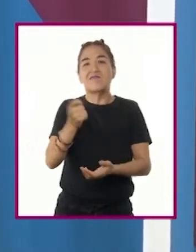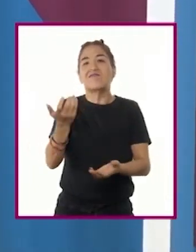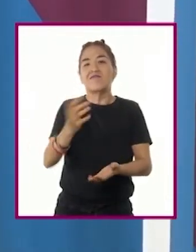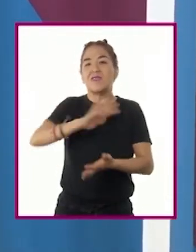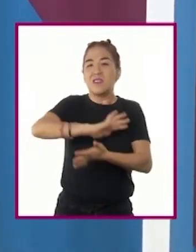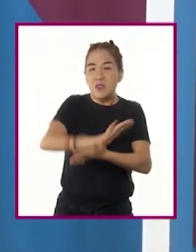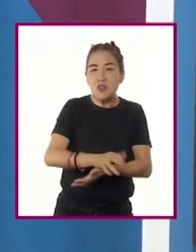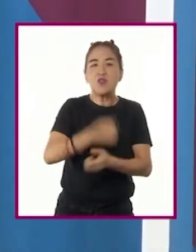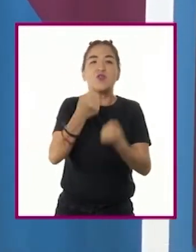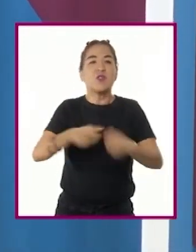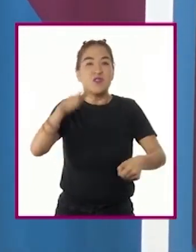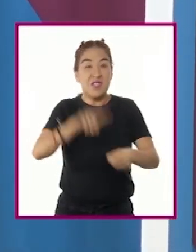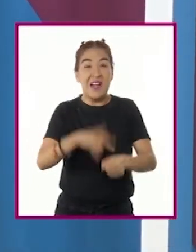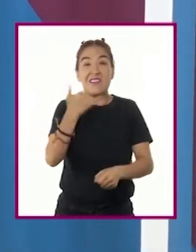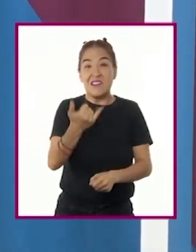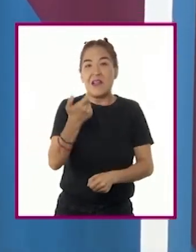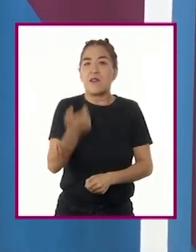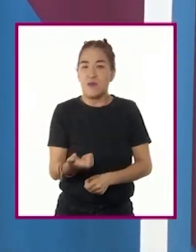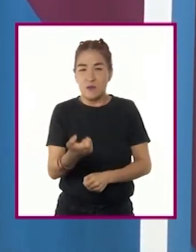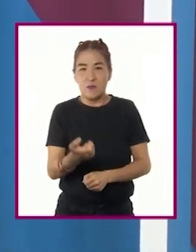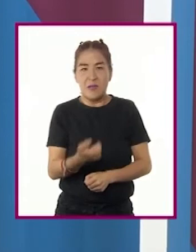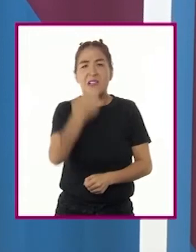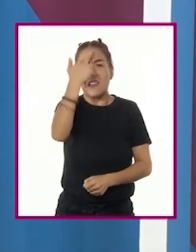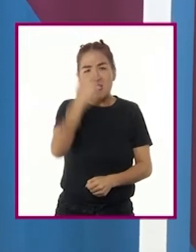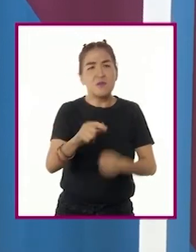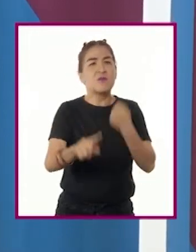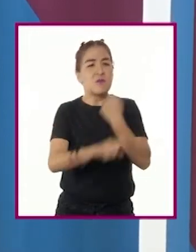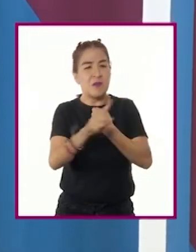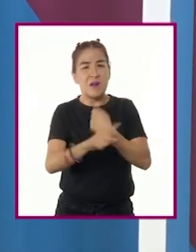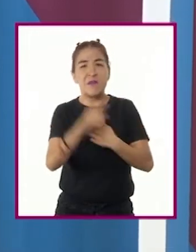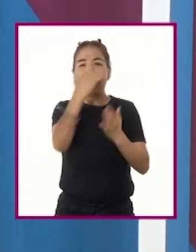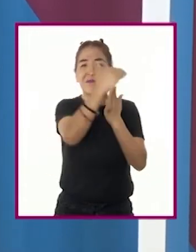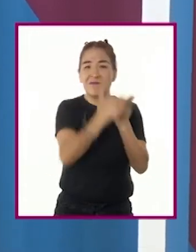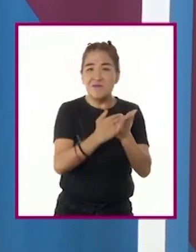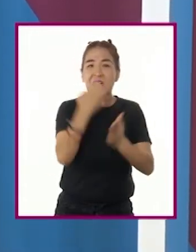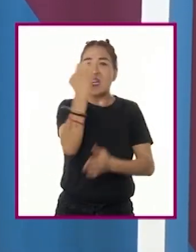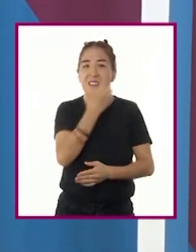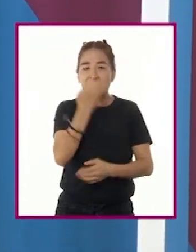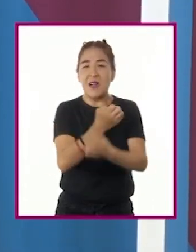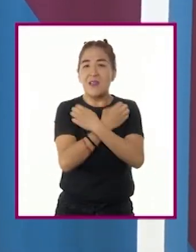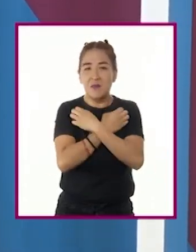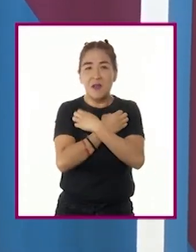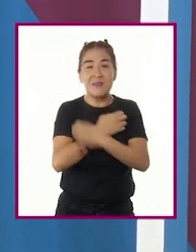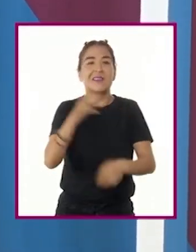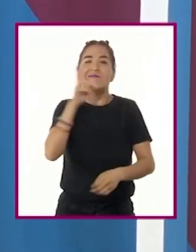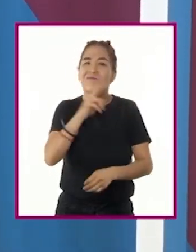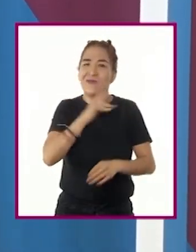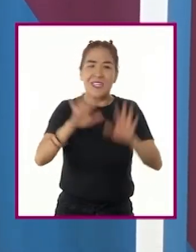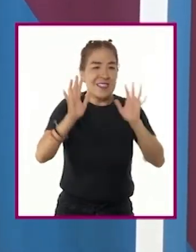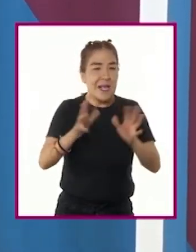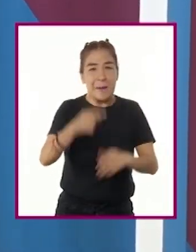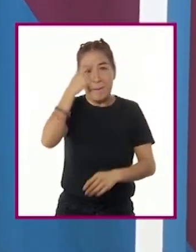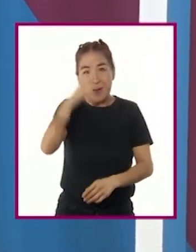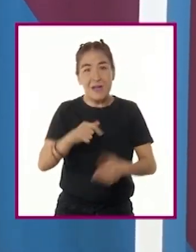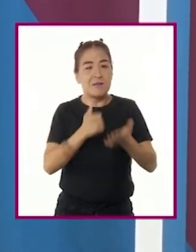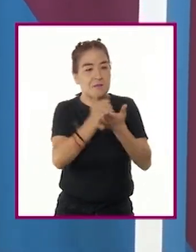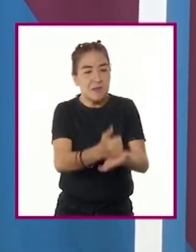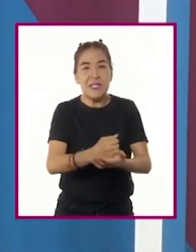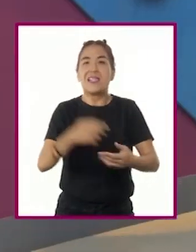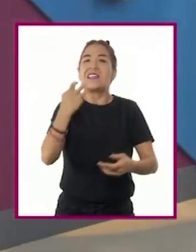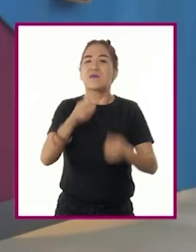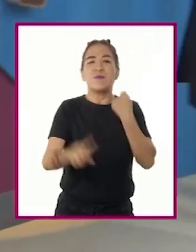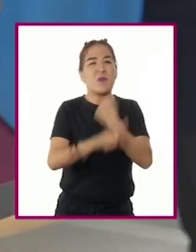económica. El rezago educativo requiere de una solución pronta que ayude a cerrar esta brecha en el